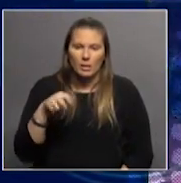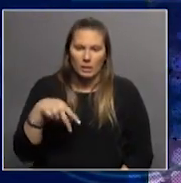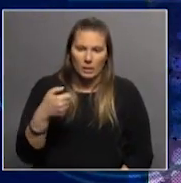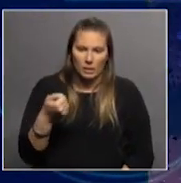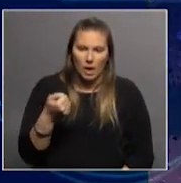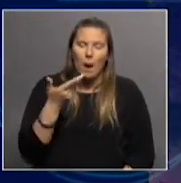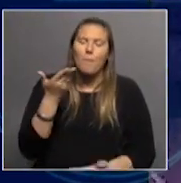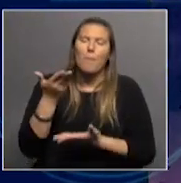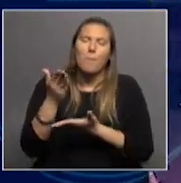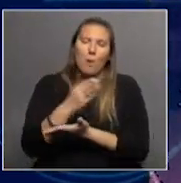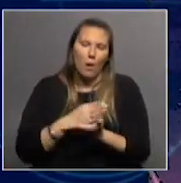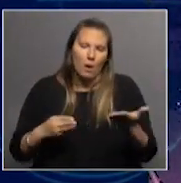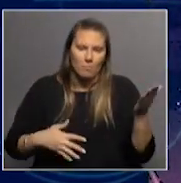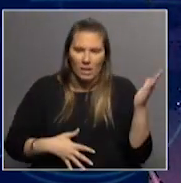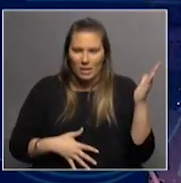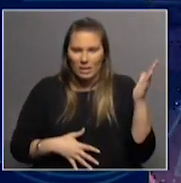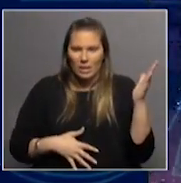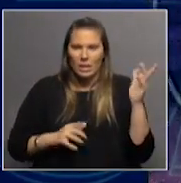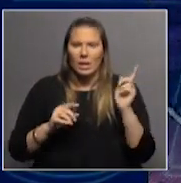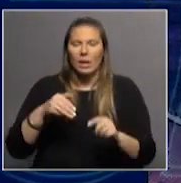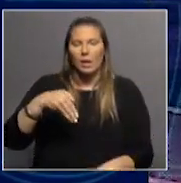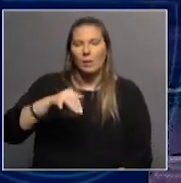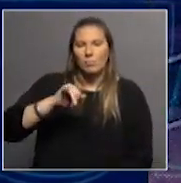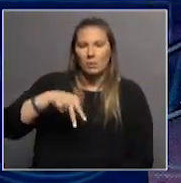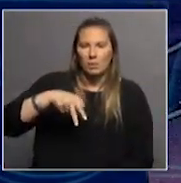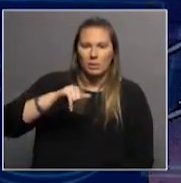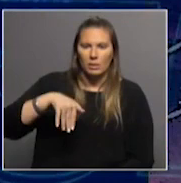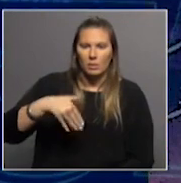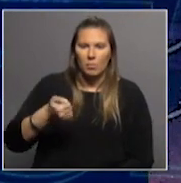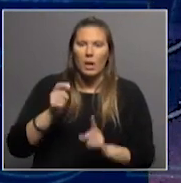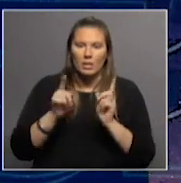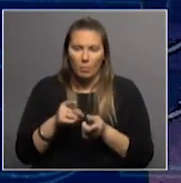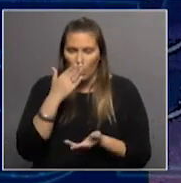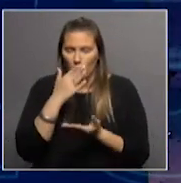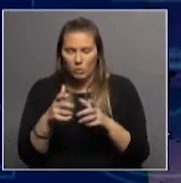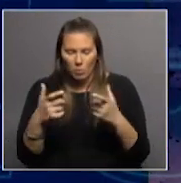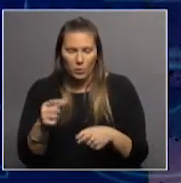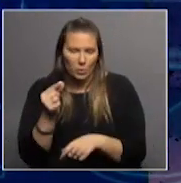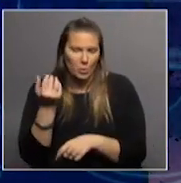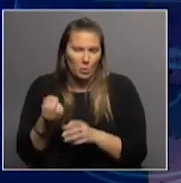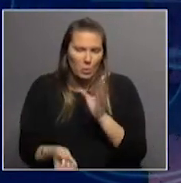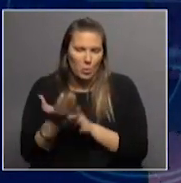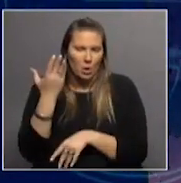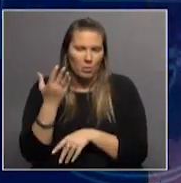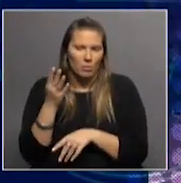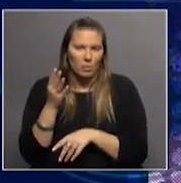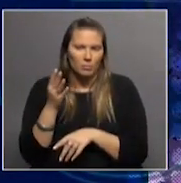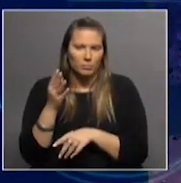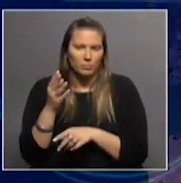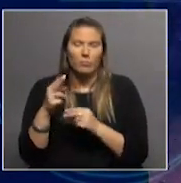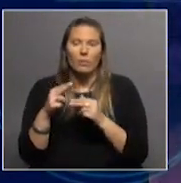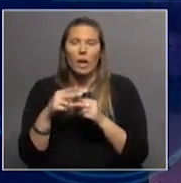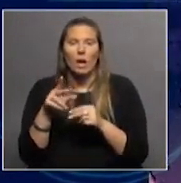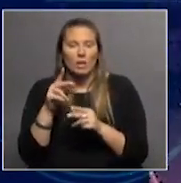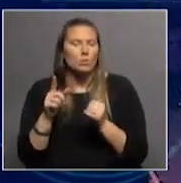poeta tanguero va a estar mínima que también sacó su disco nuevo hace poquito lo recomiendo pila en redes está en